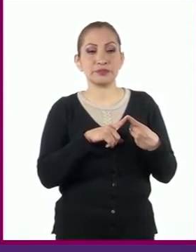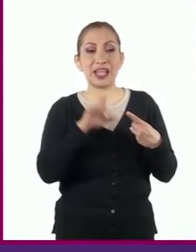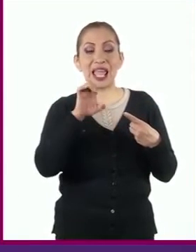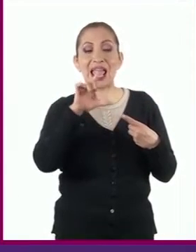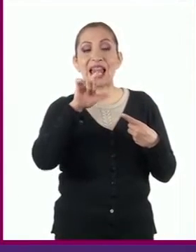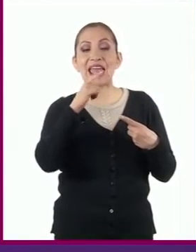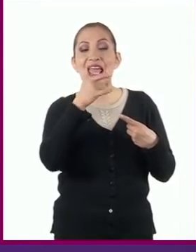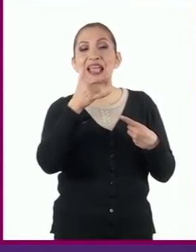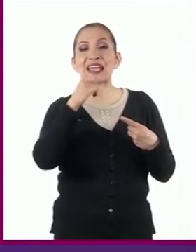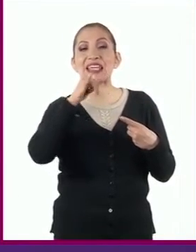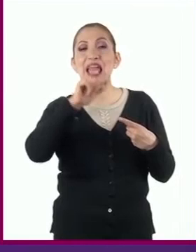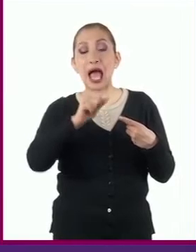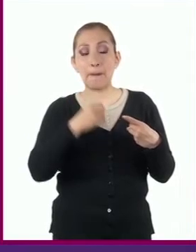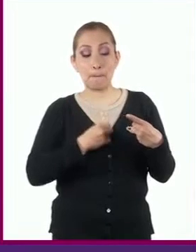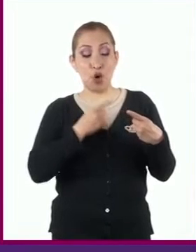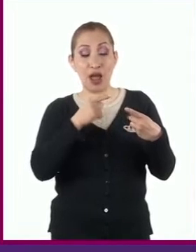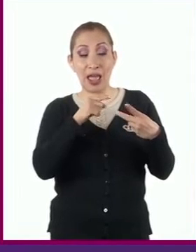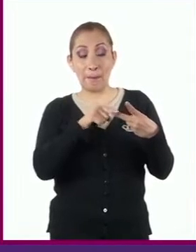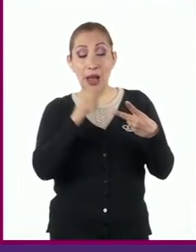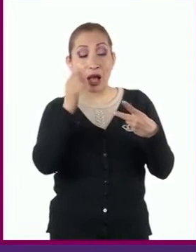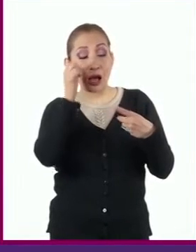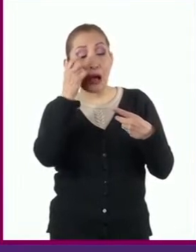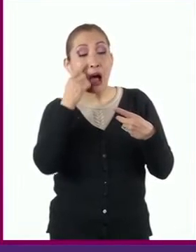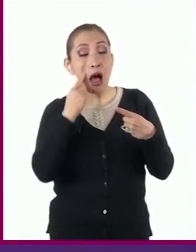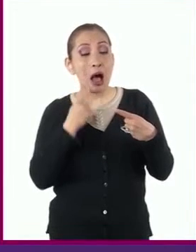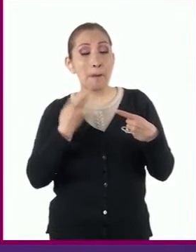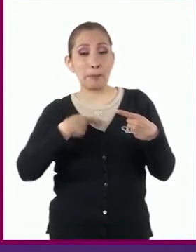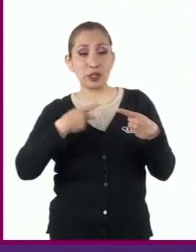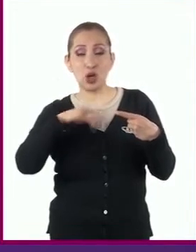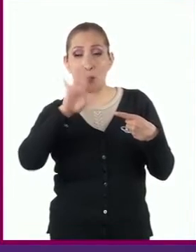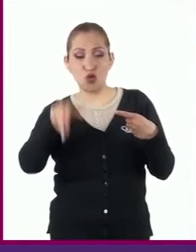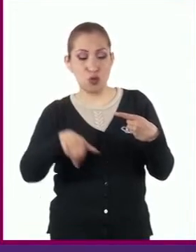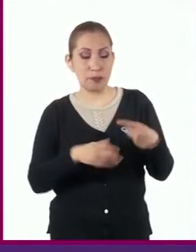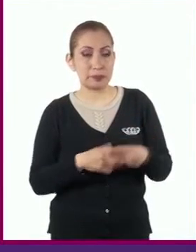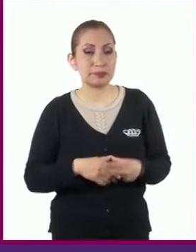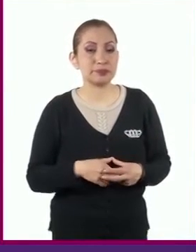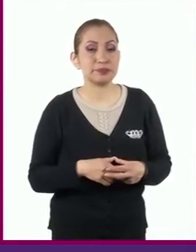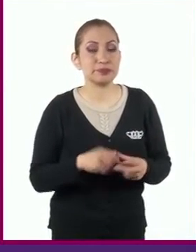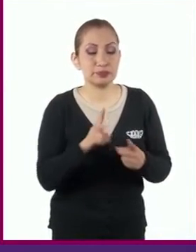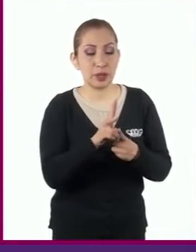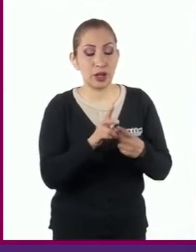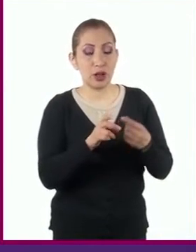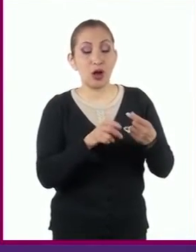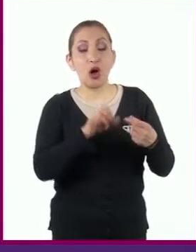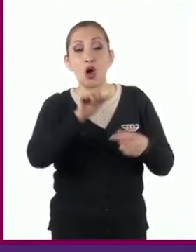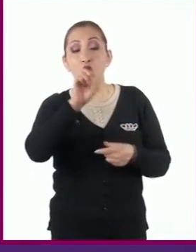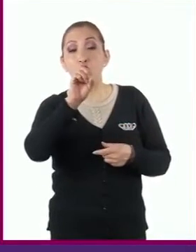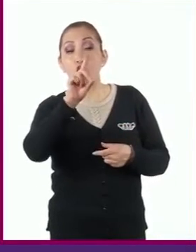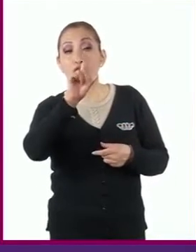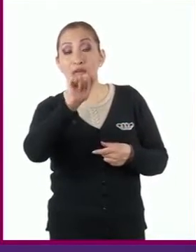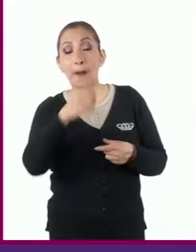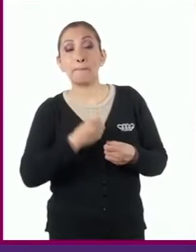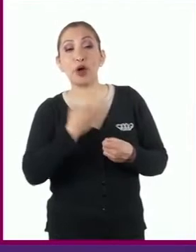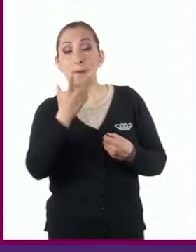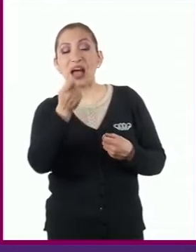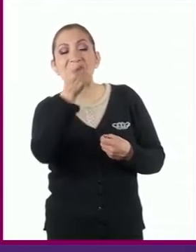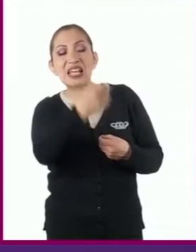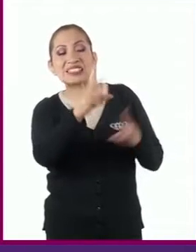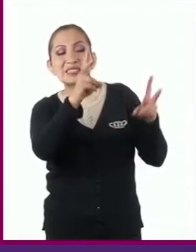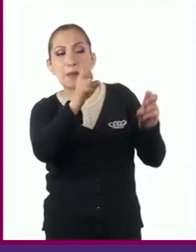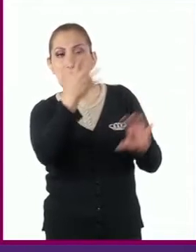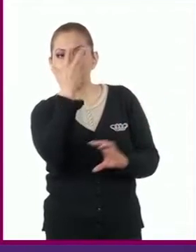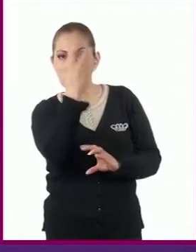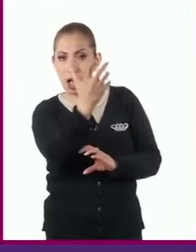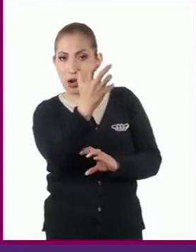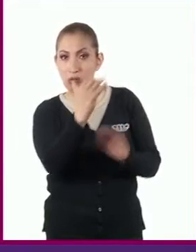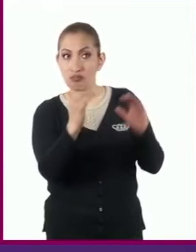elegía, poema en el que se llora la muerte de un ser querido, oda, poema que trata de un tema